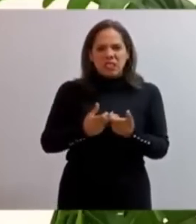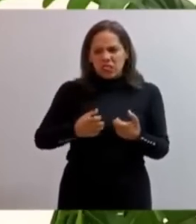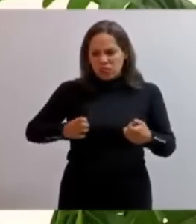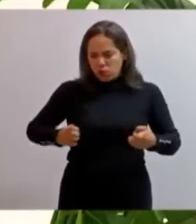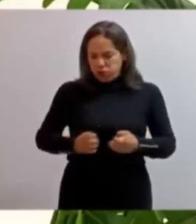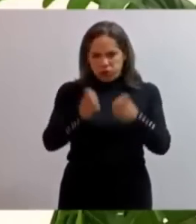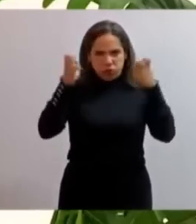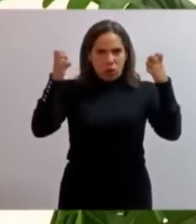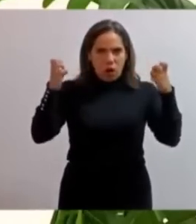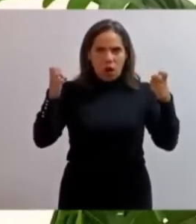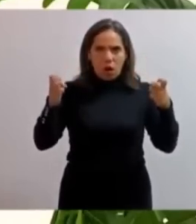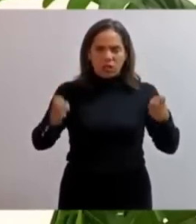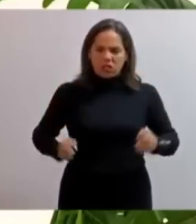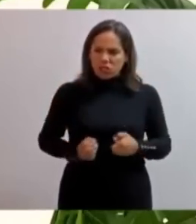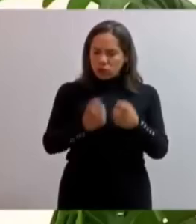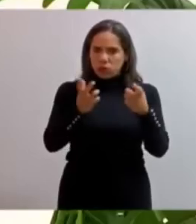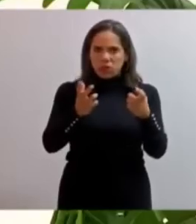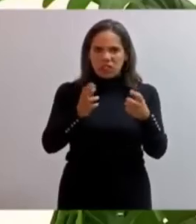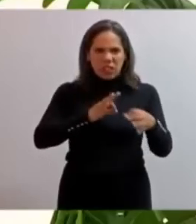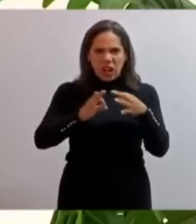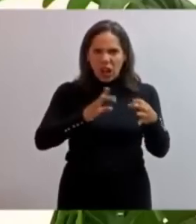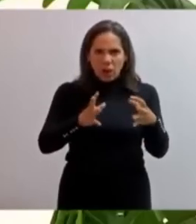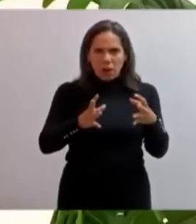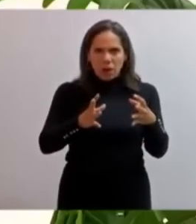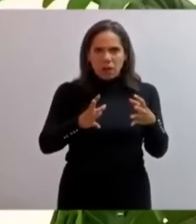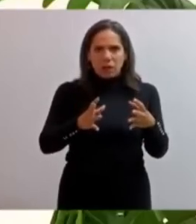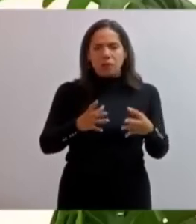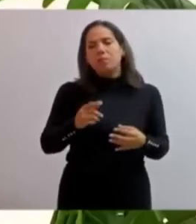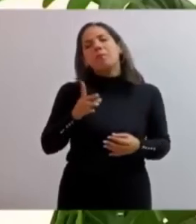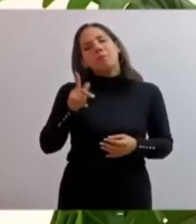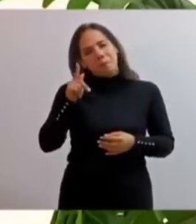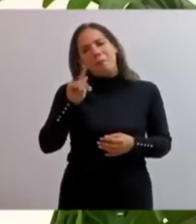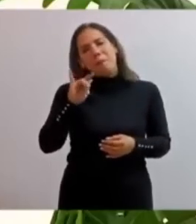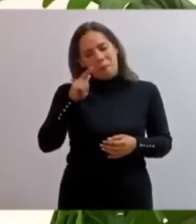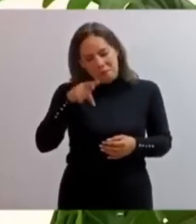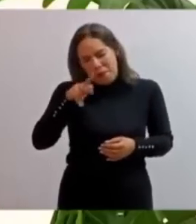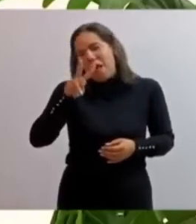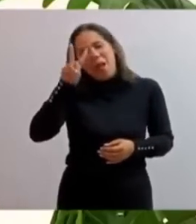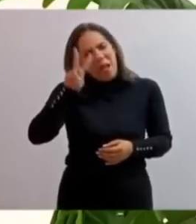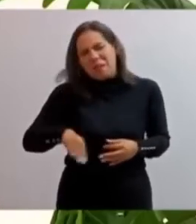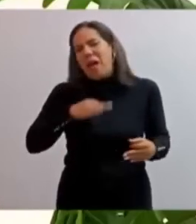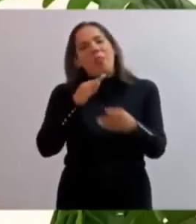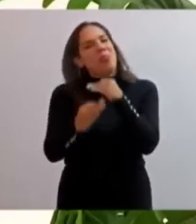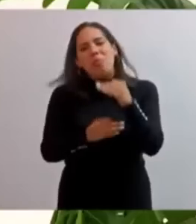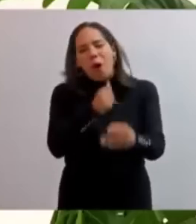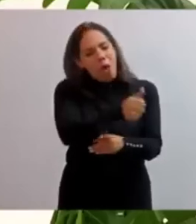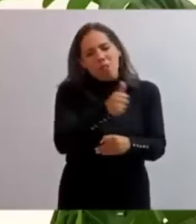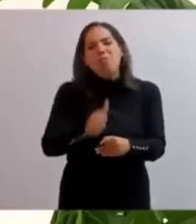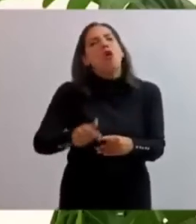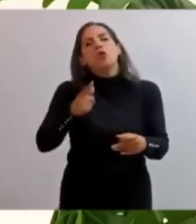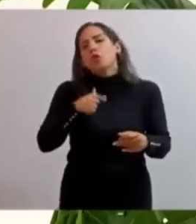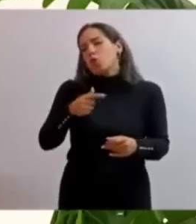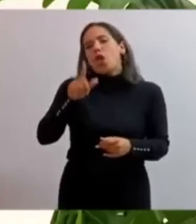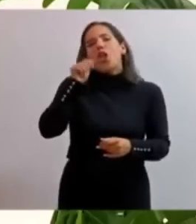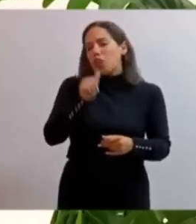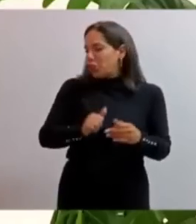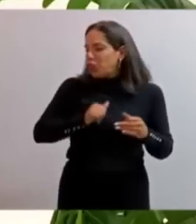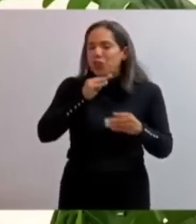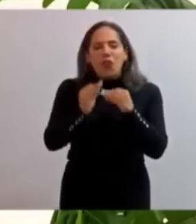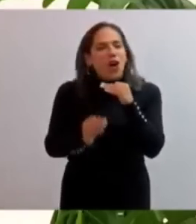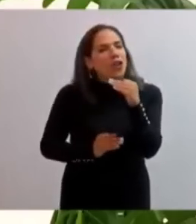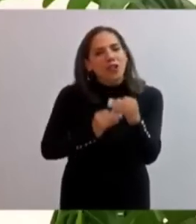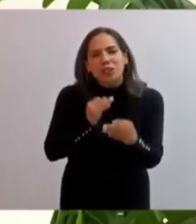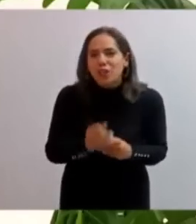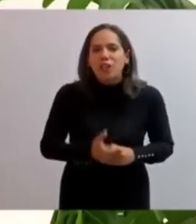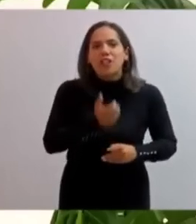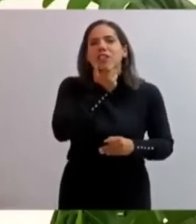me llevó a trabajar con los estudiantes. Y todo lo hemos hecho, ¿eh? O sea, aquí no hay de que yo yo nunca lo he hecho, no. Todo lo hemos